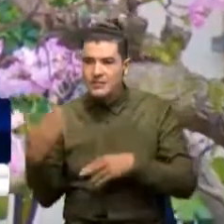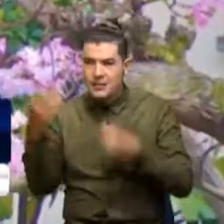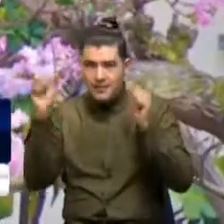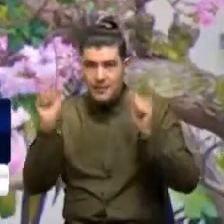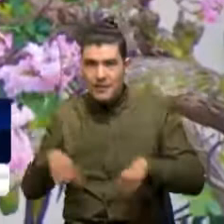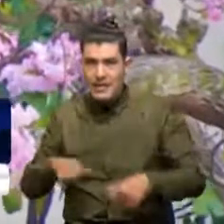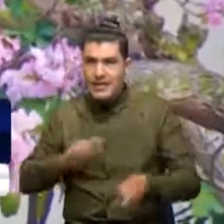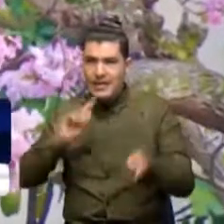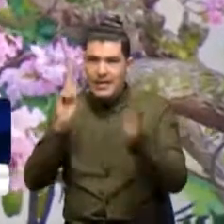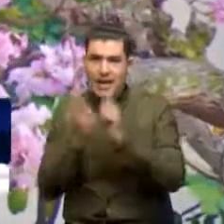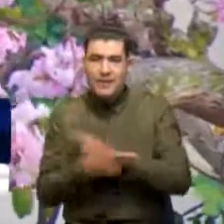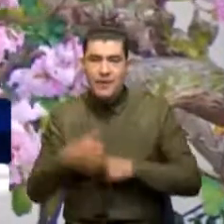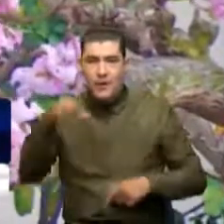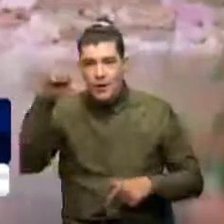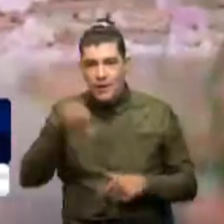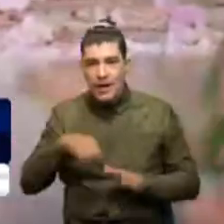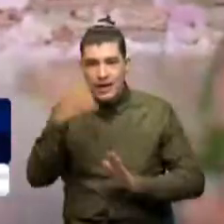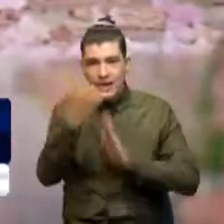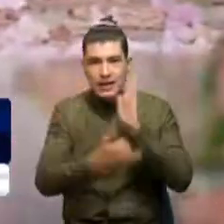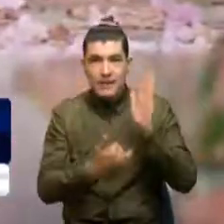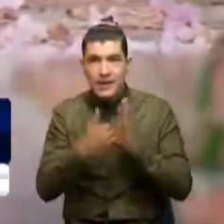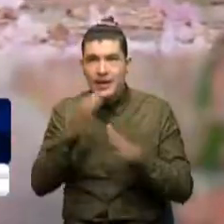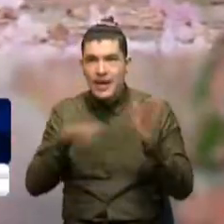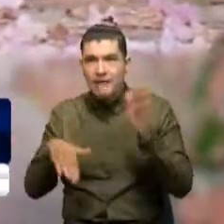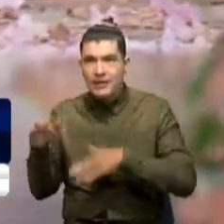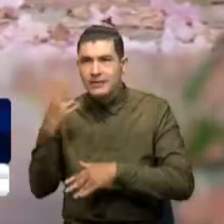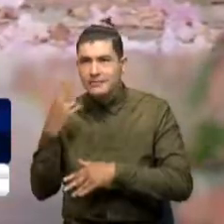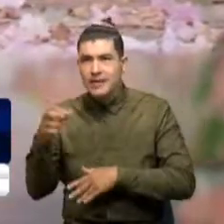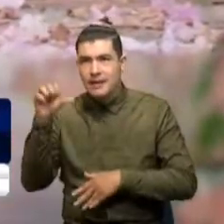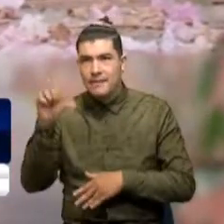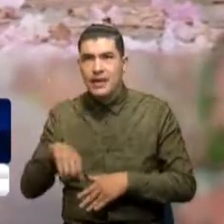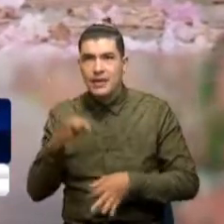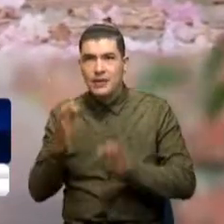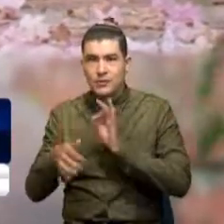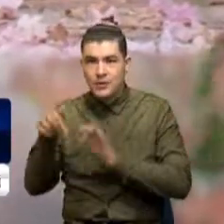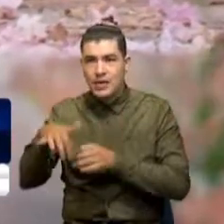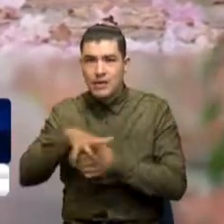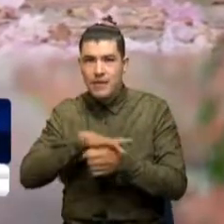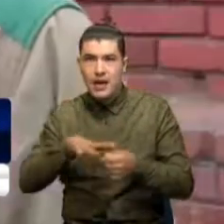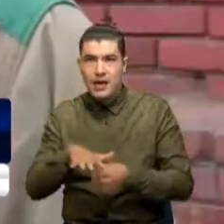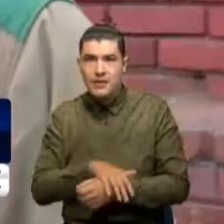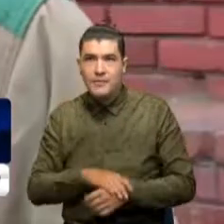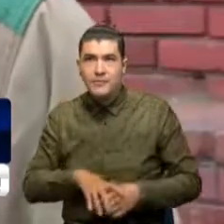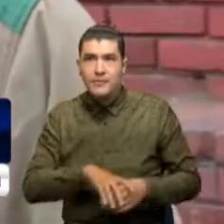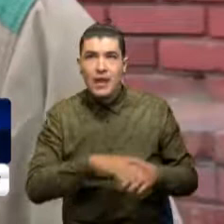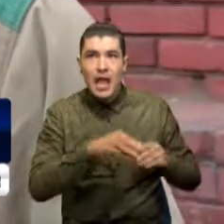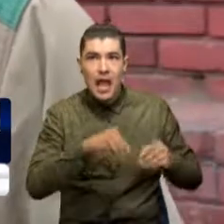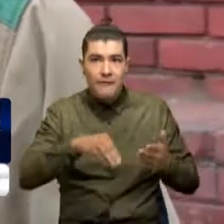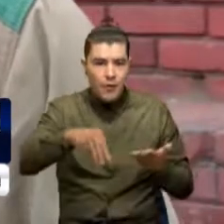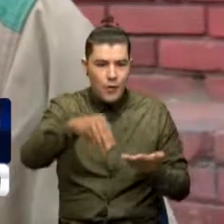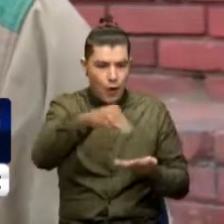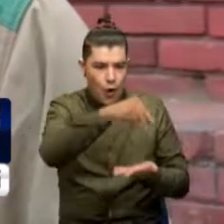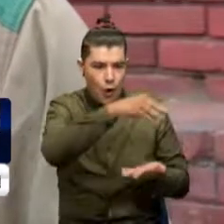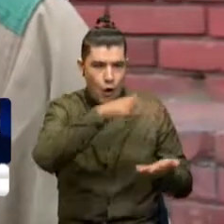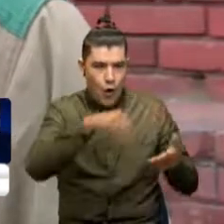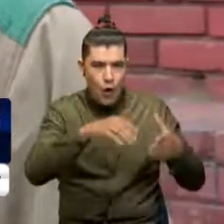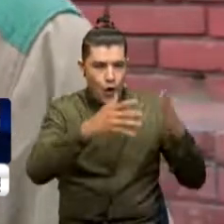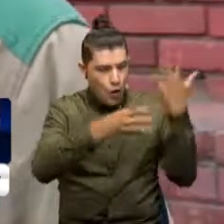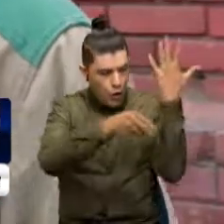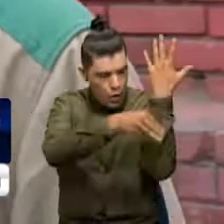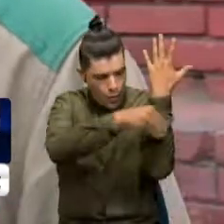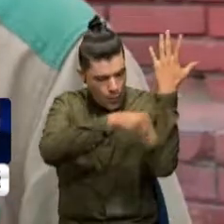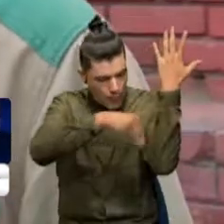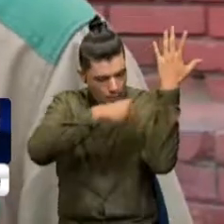cambiar la mala imagen que en ocasiones ha recibido injustamente el barrio. Se le echa abono en la raíz para